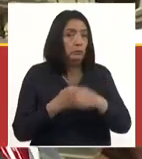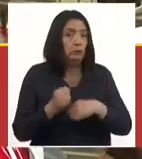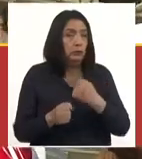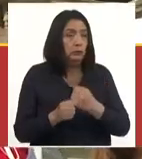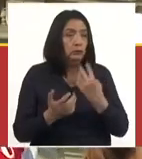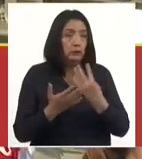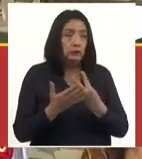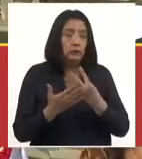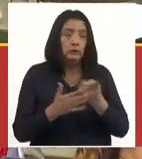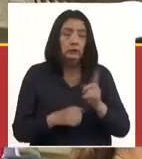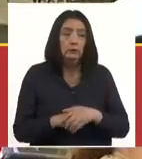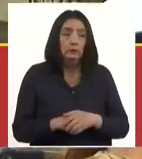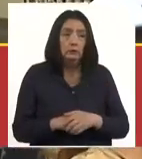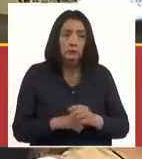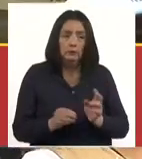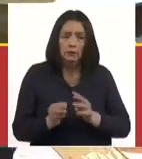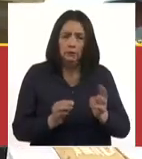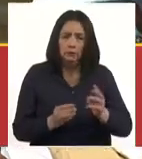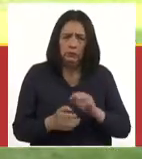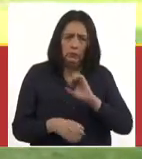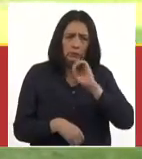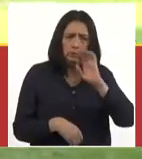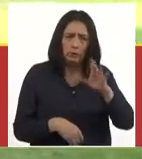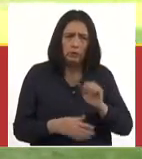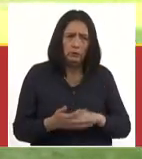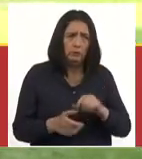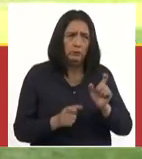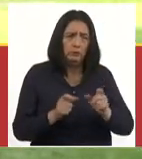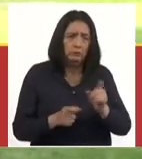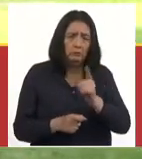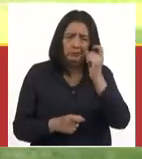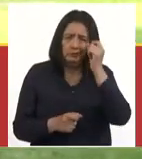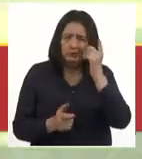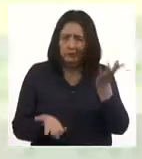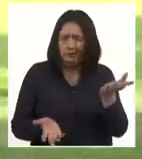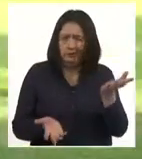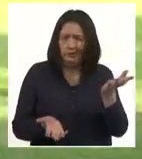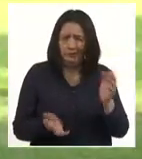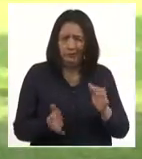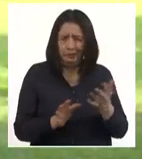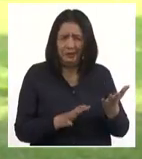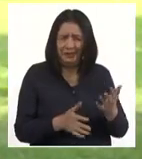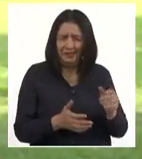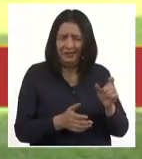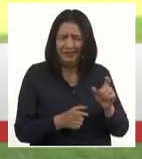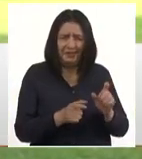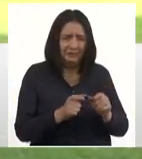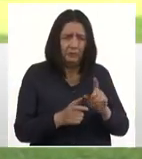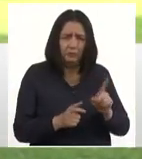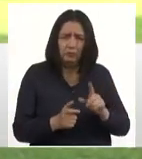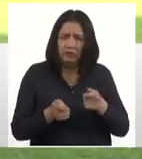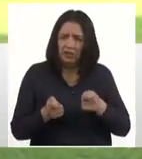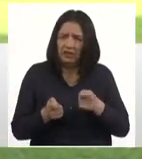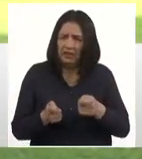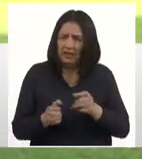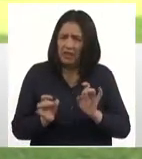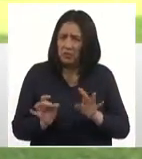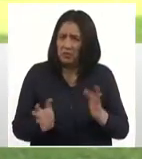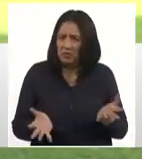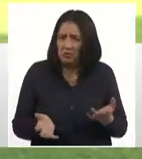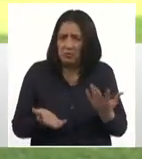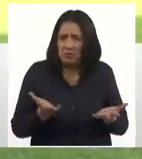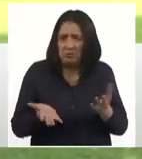de cárcel. De la forma y modo que lo ha manifestado, las personas no entienden que es una muerte civil, porque esto incita al odio, ya sea por un tema